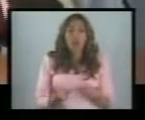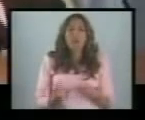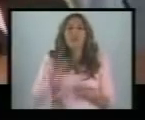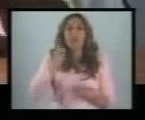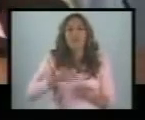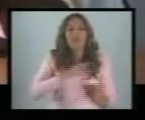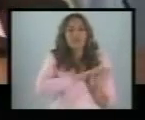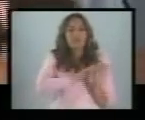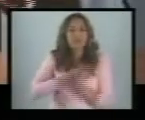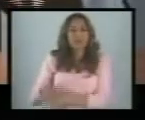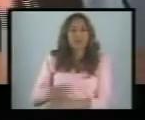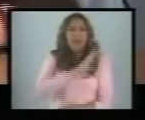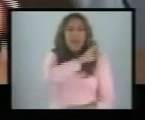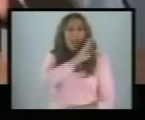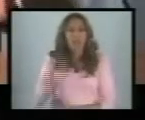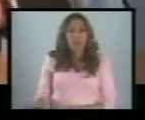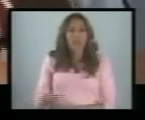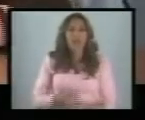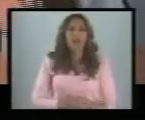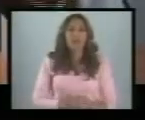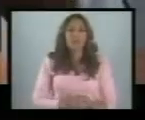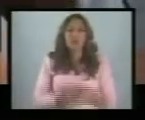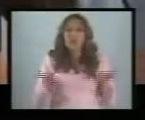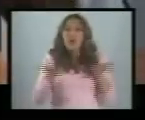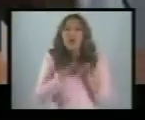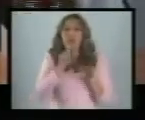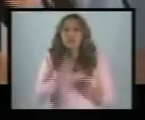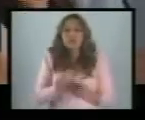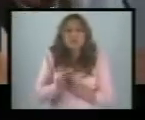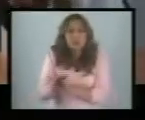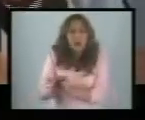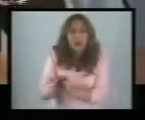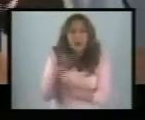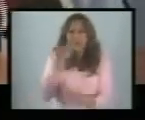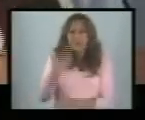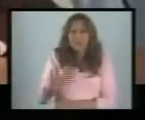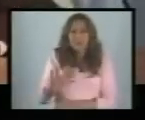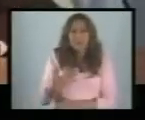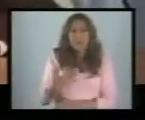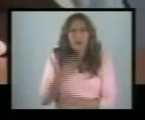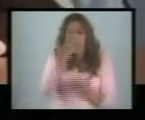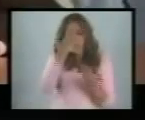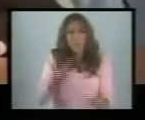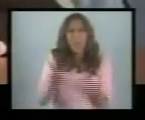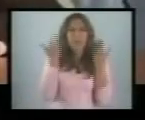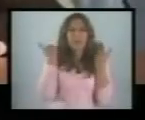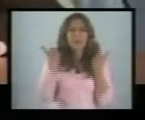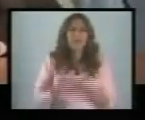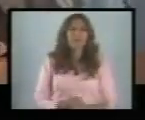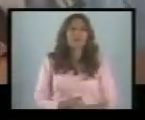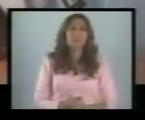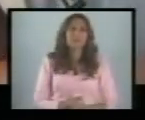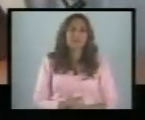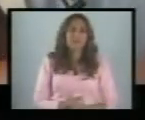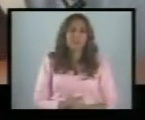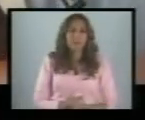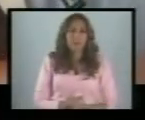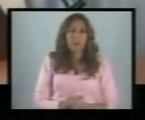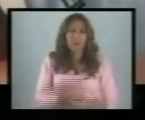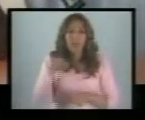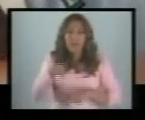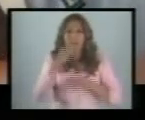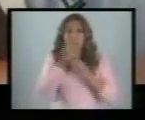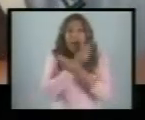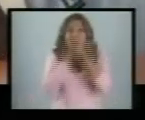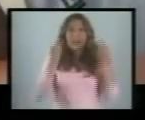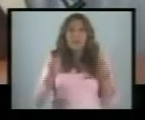ser ignorados y condenados como una minoría absurda que pertenece al pasado. En ese clima